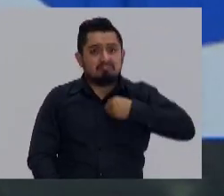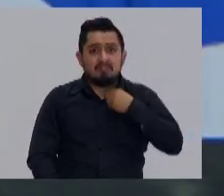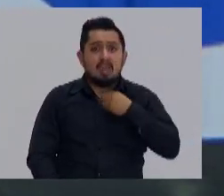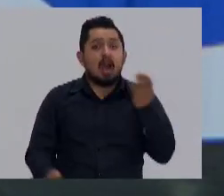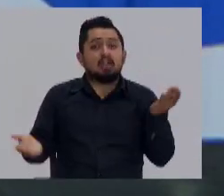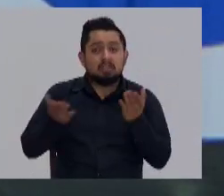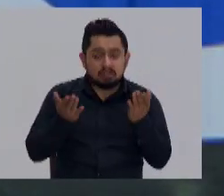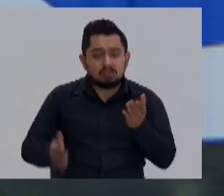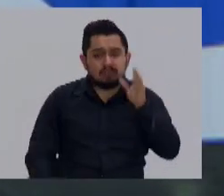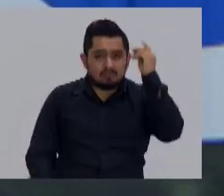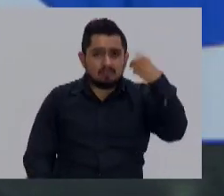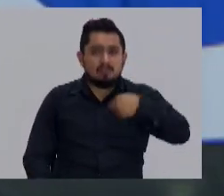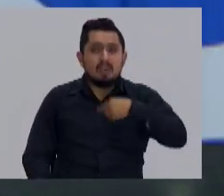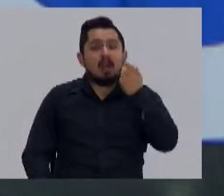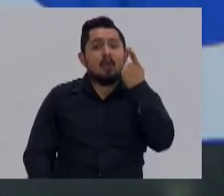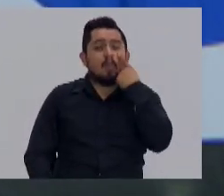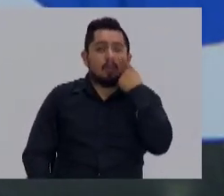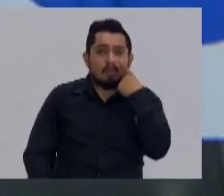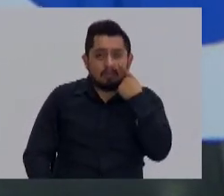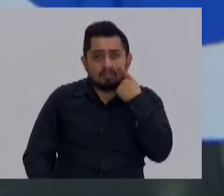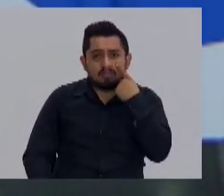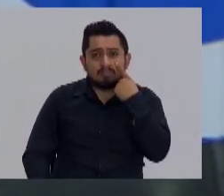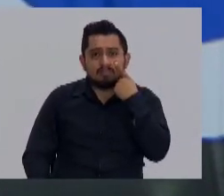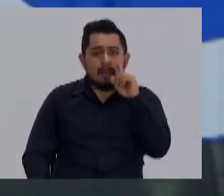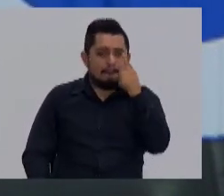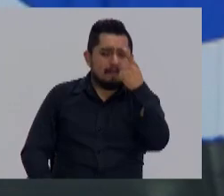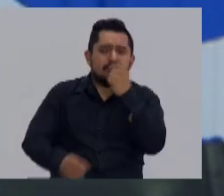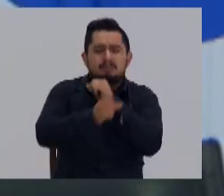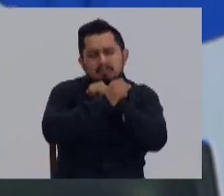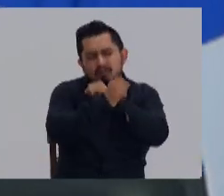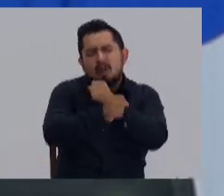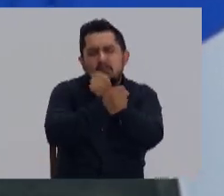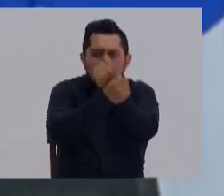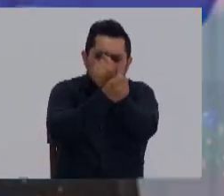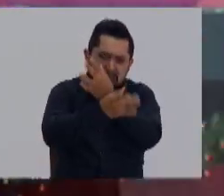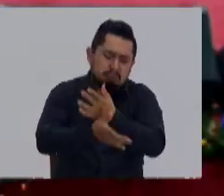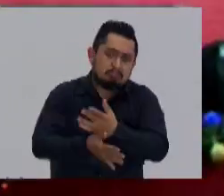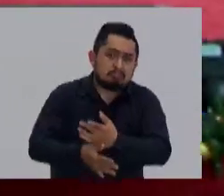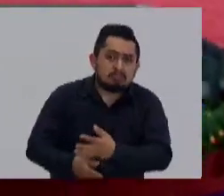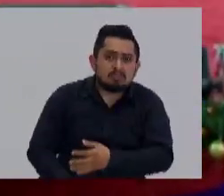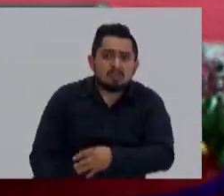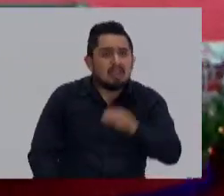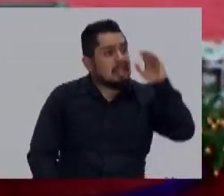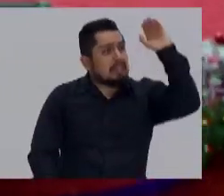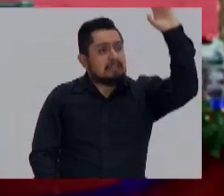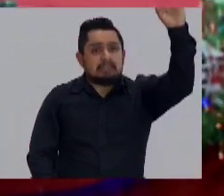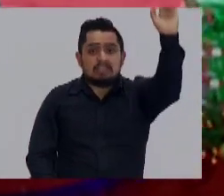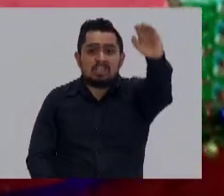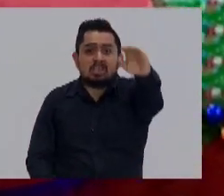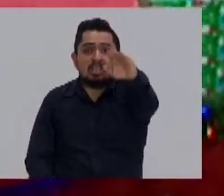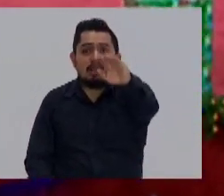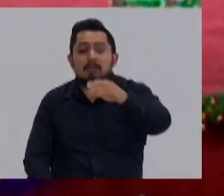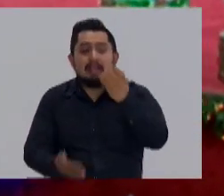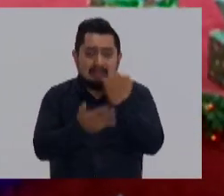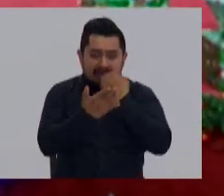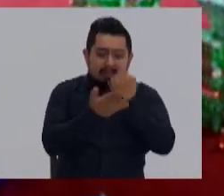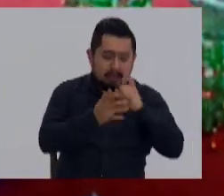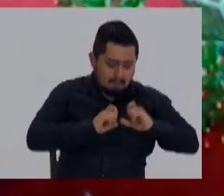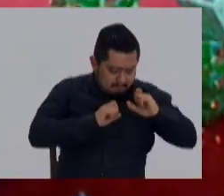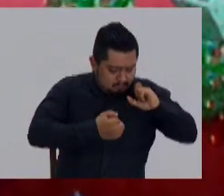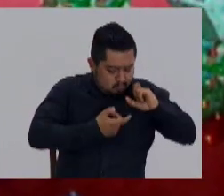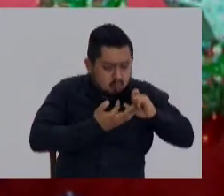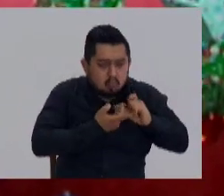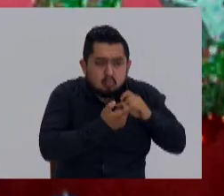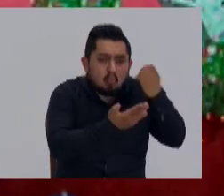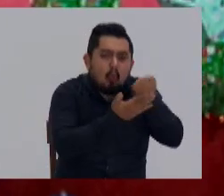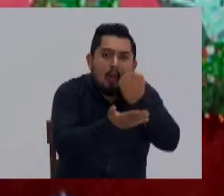perdí, hermanos. ¿Pero qué pasó con ese primer amor? Ese llamado de llevar la palabra hasta lo último de la tierra.